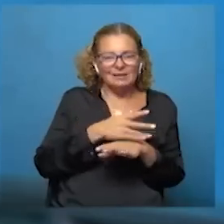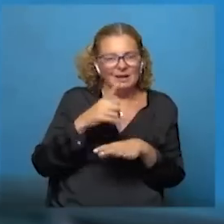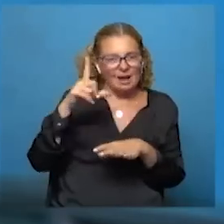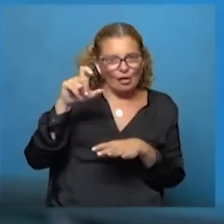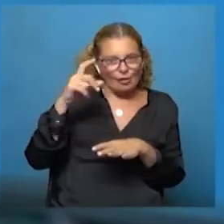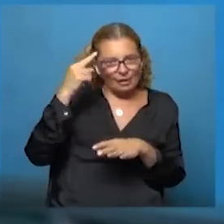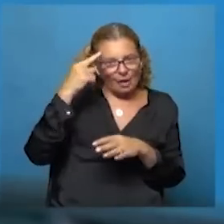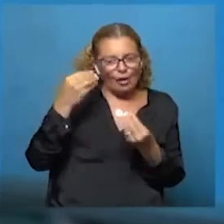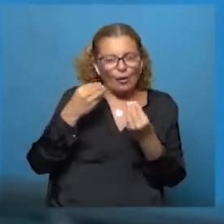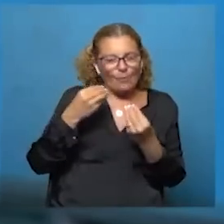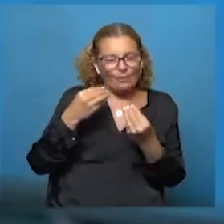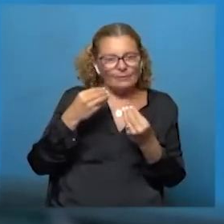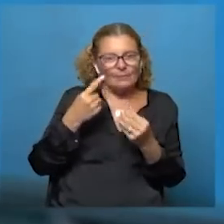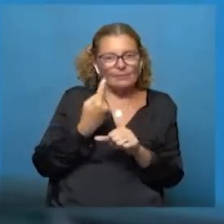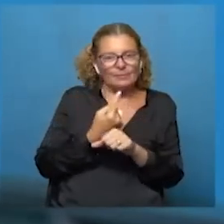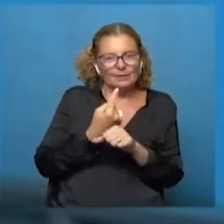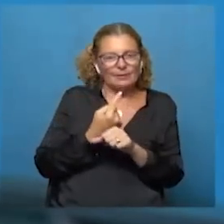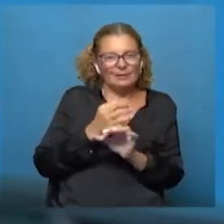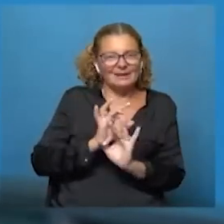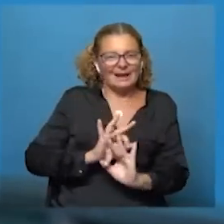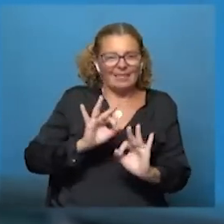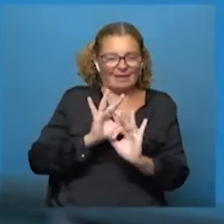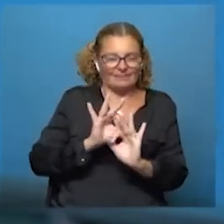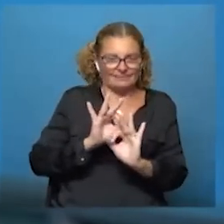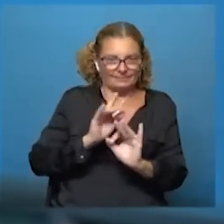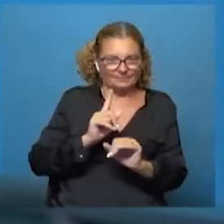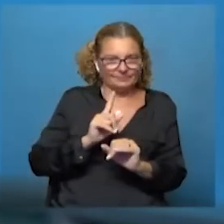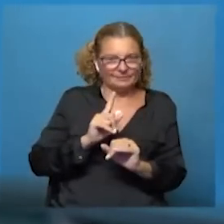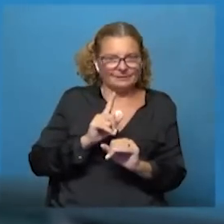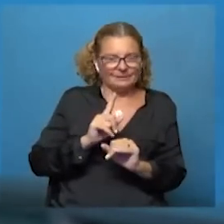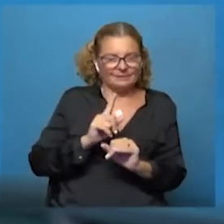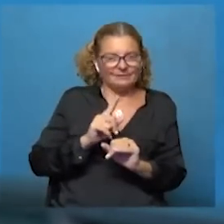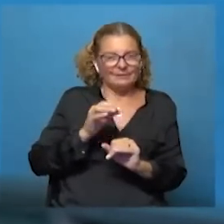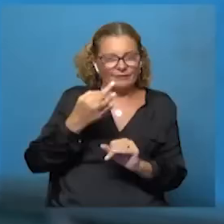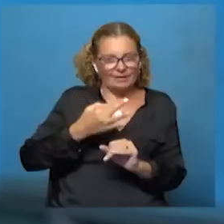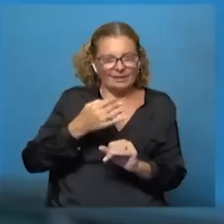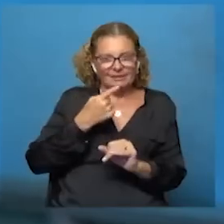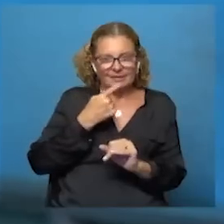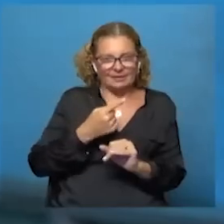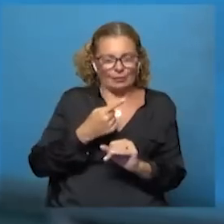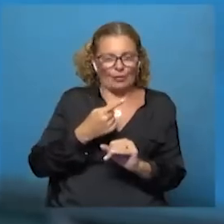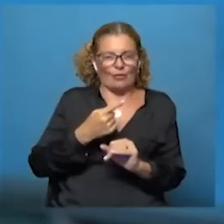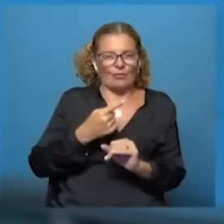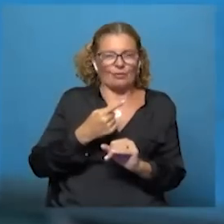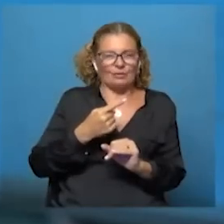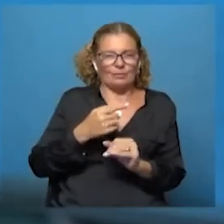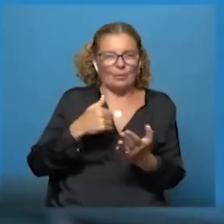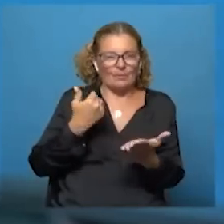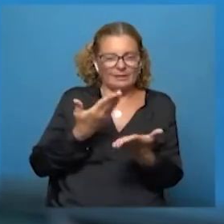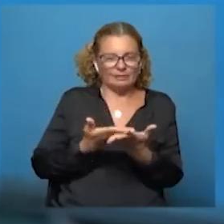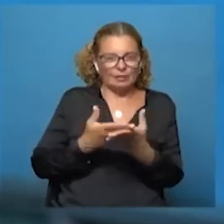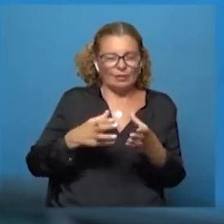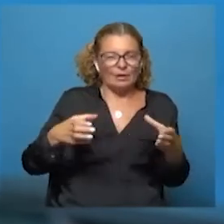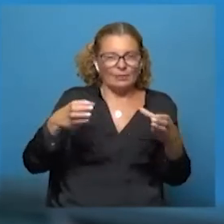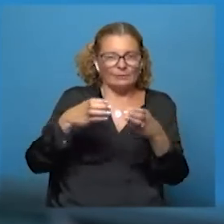lógica de cómo funciona primero que nada efectivamente se dio de la forma que se planteó la